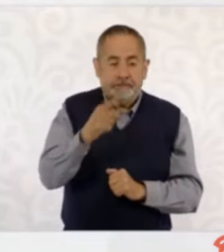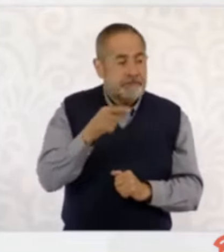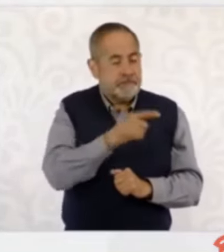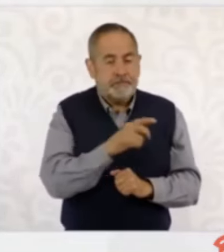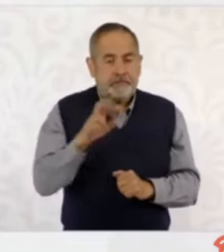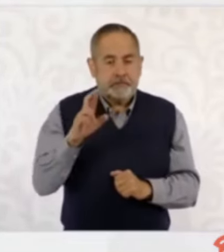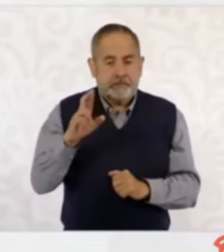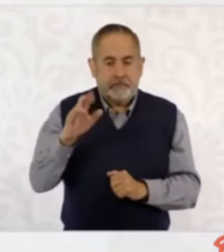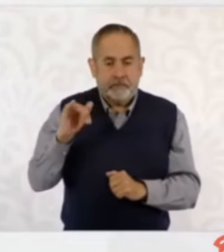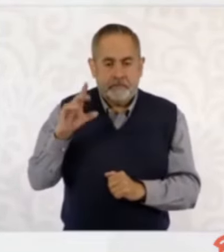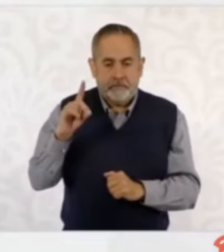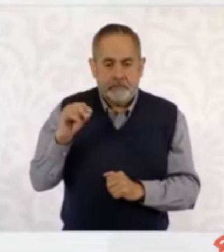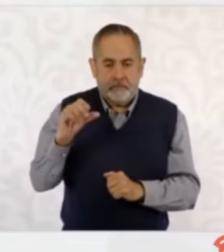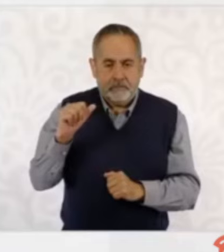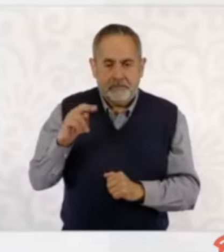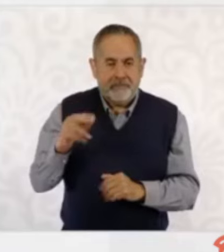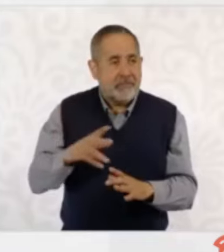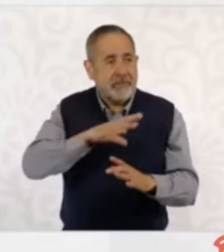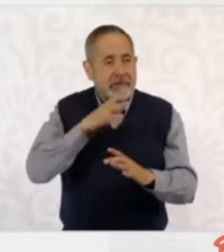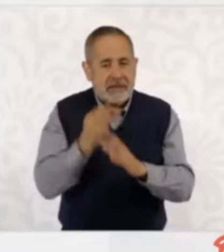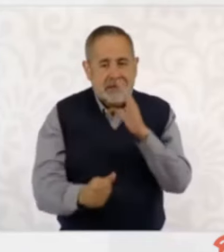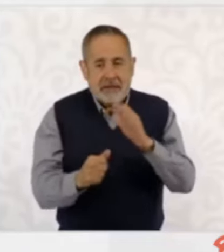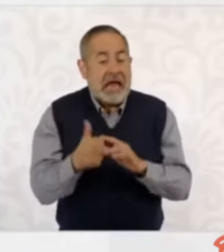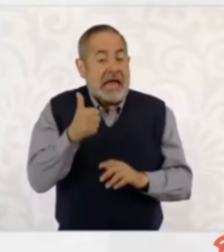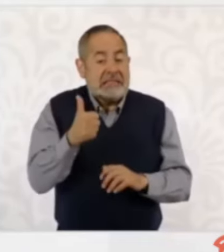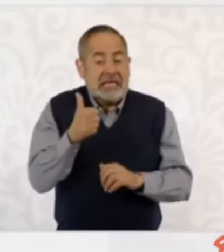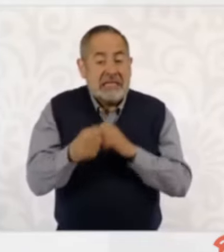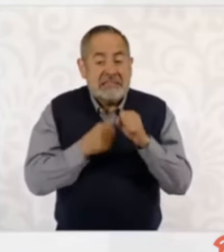Ricardo Anaya se fue 6 años del país.